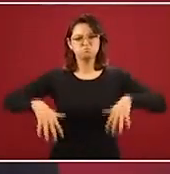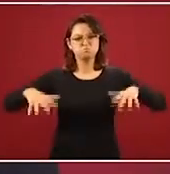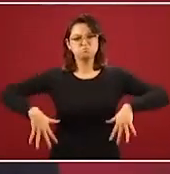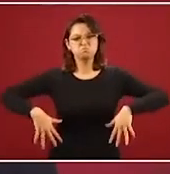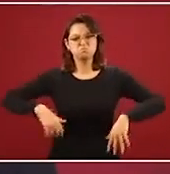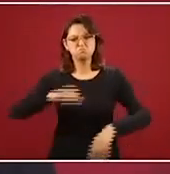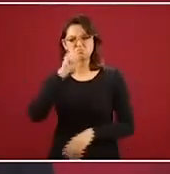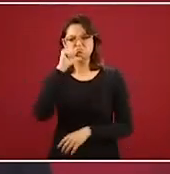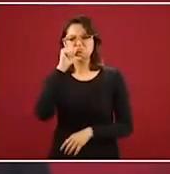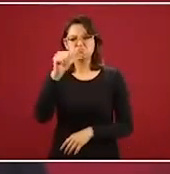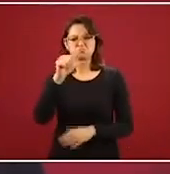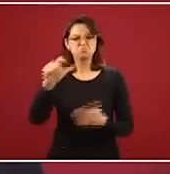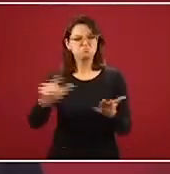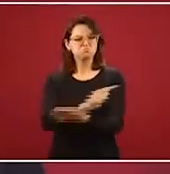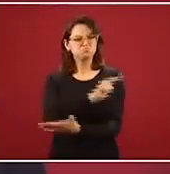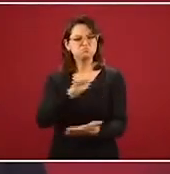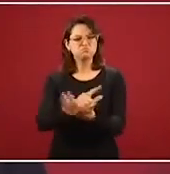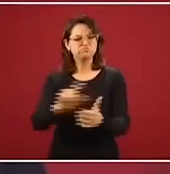la ley es la ley.